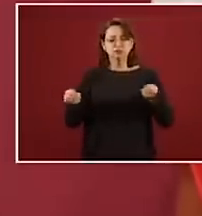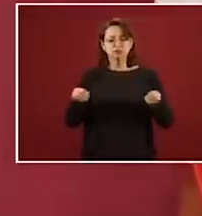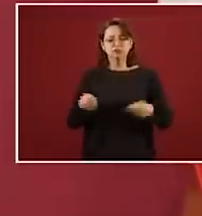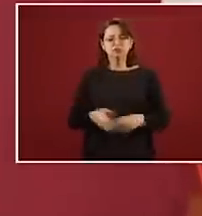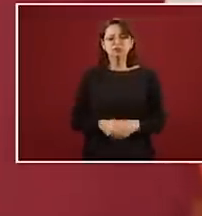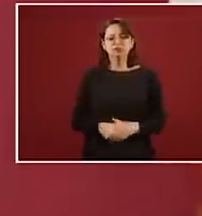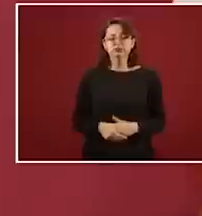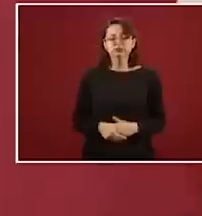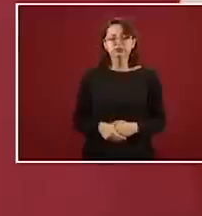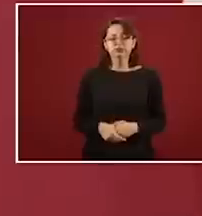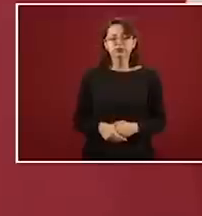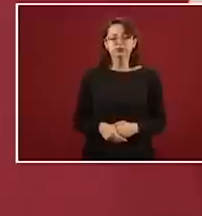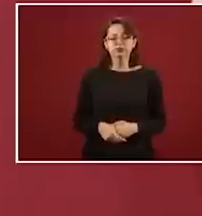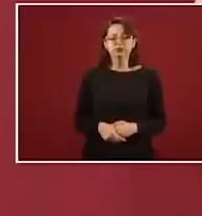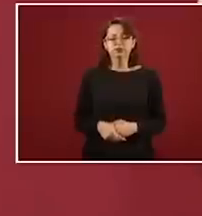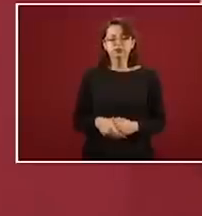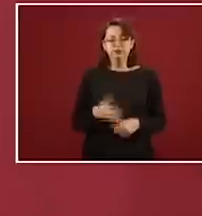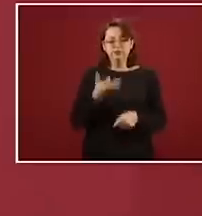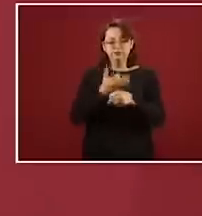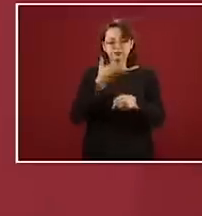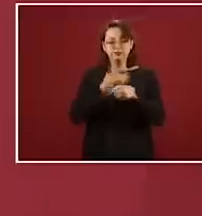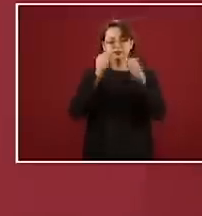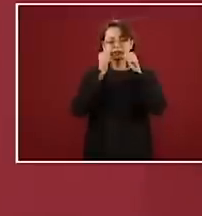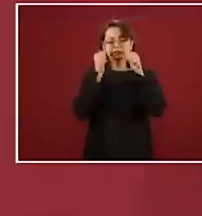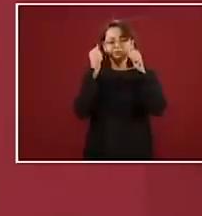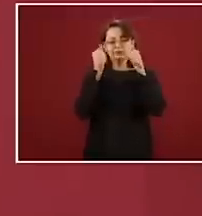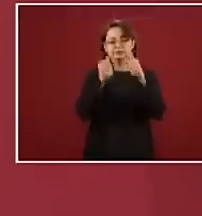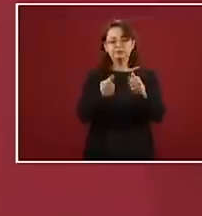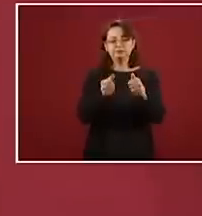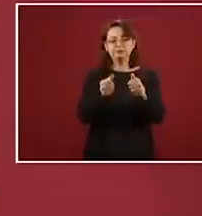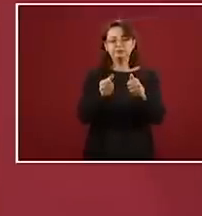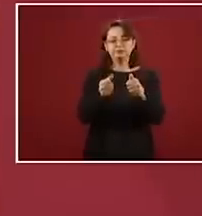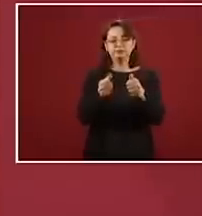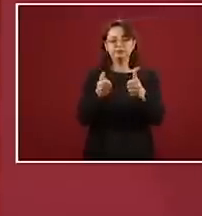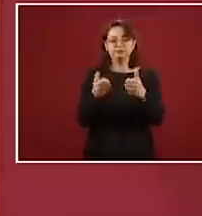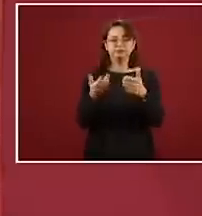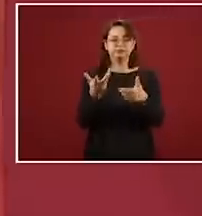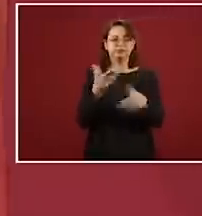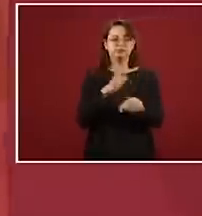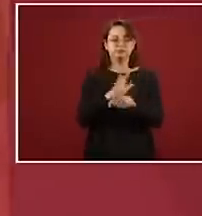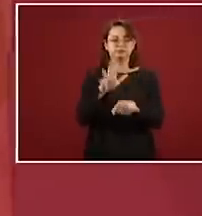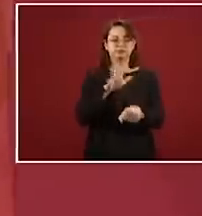Vamos a escuchar que informa